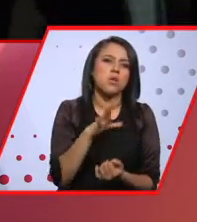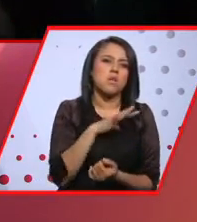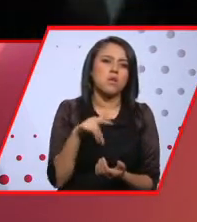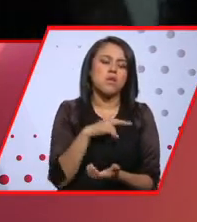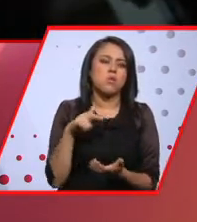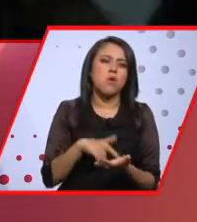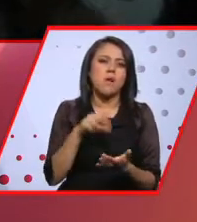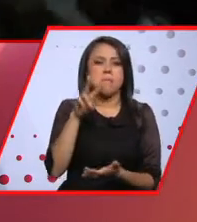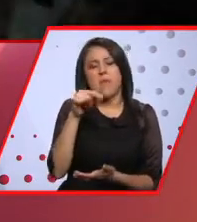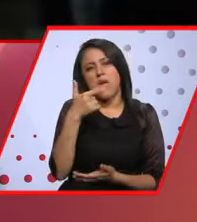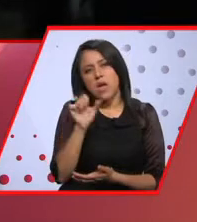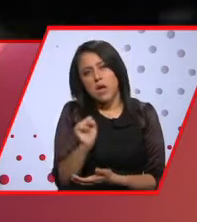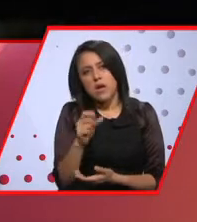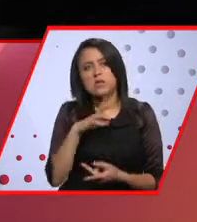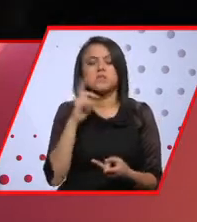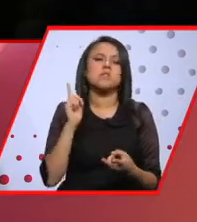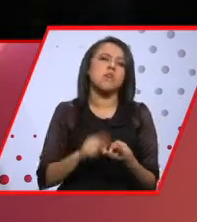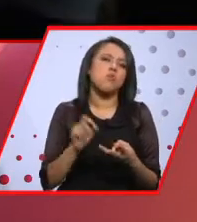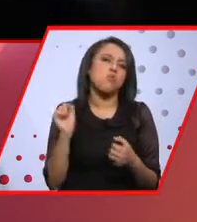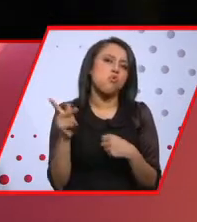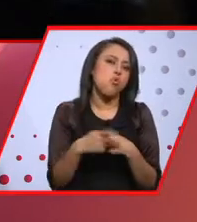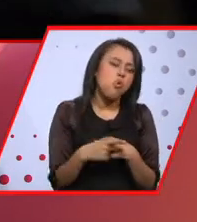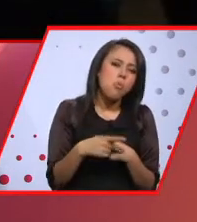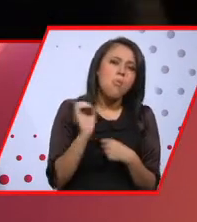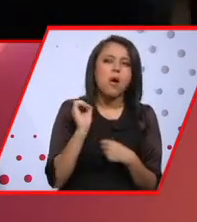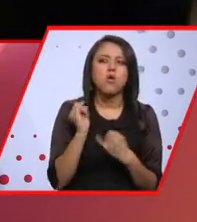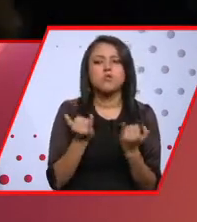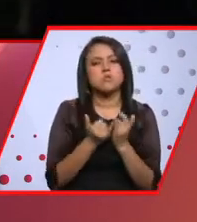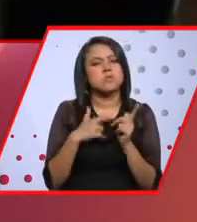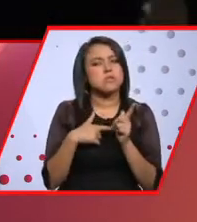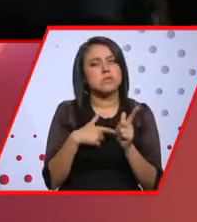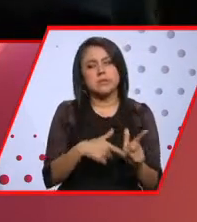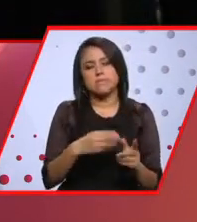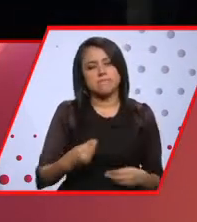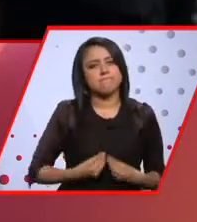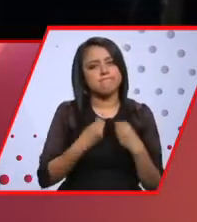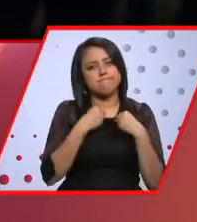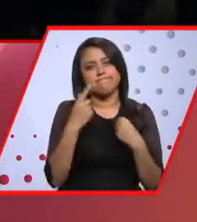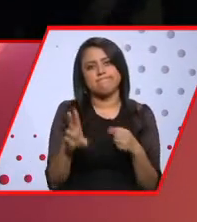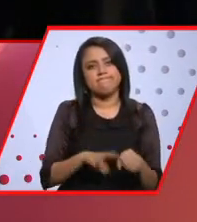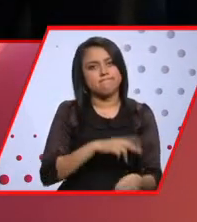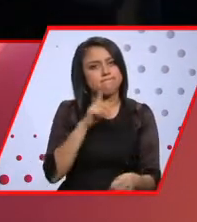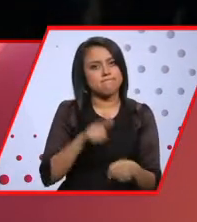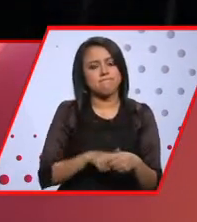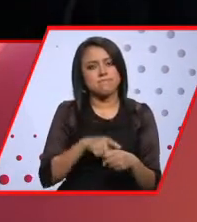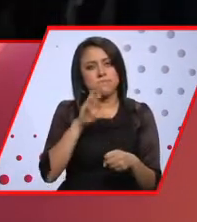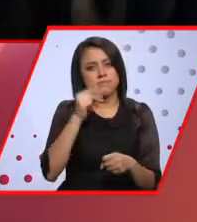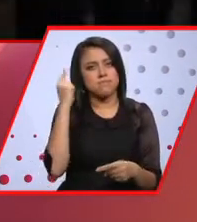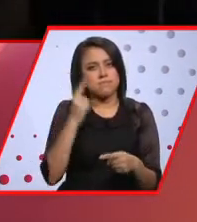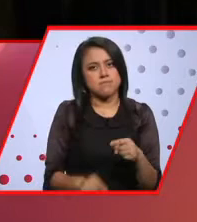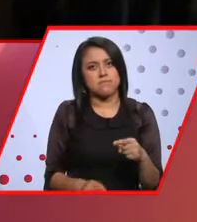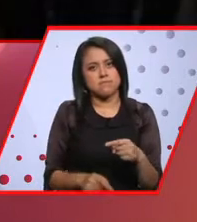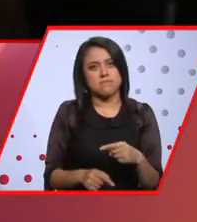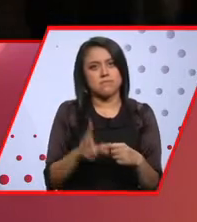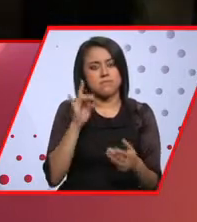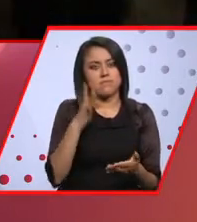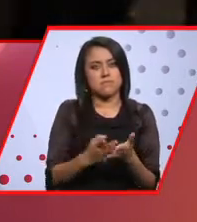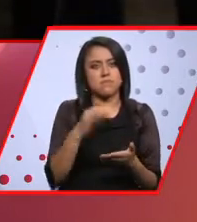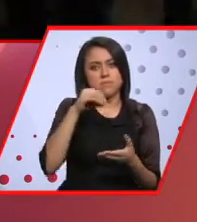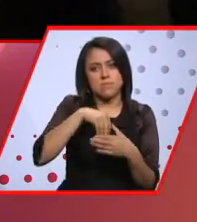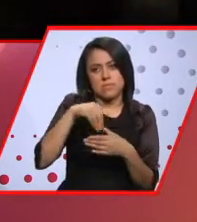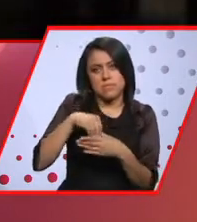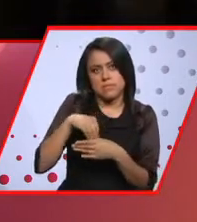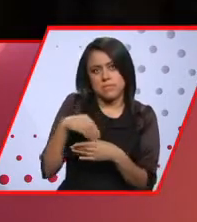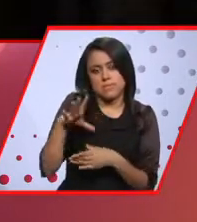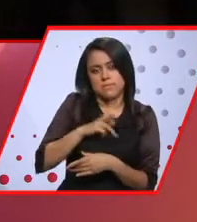Las Vegas, que están en Europa y van a seguir el mismo ritmo de vida. ¿Por qué no les van a quitar todo el dinero? Lo van escondiendo en tal forma